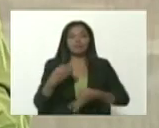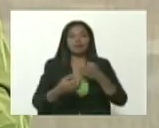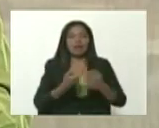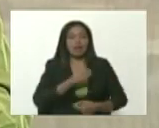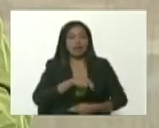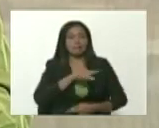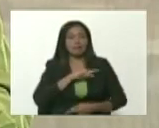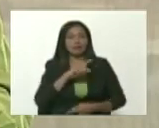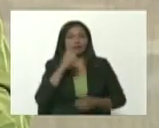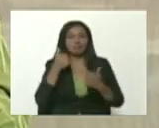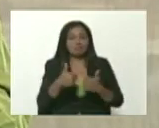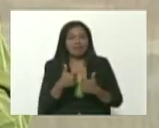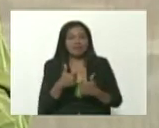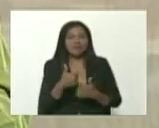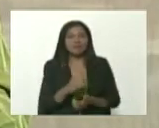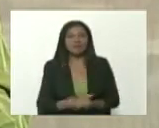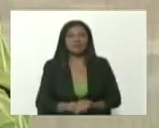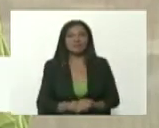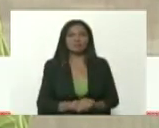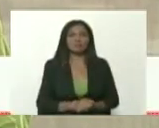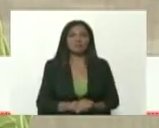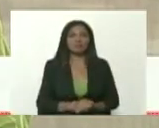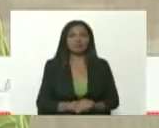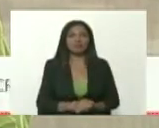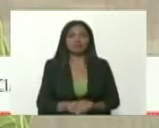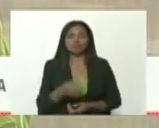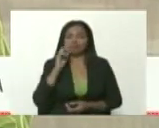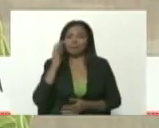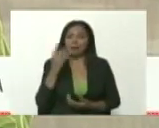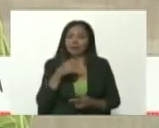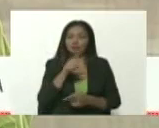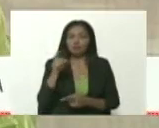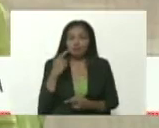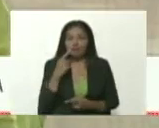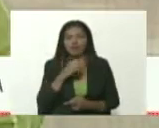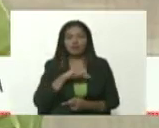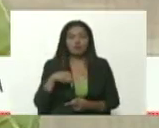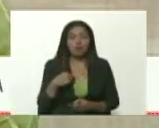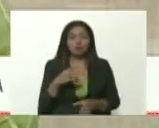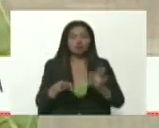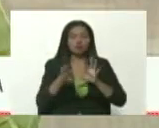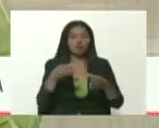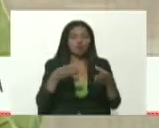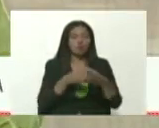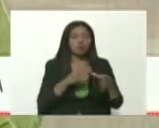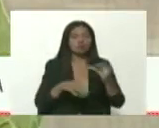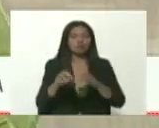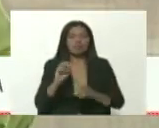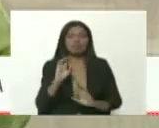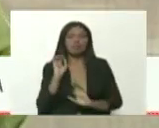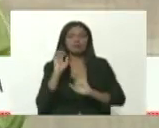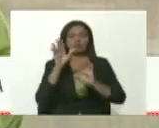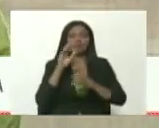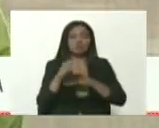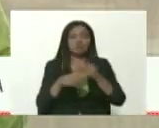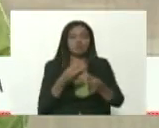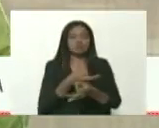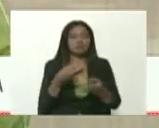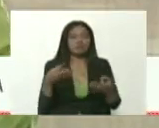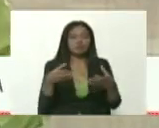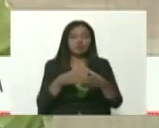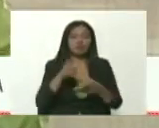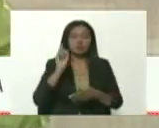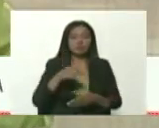español. ¿Ah? ¿Qué tal? Nuestra selección nacional de baloncesto hizo tremendo